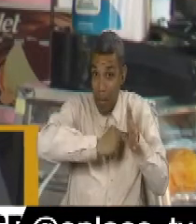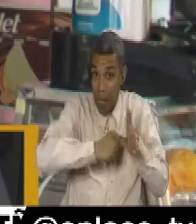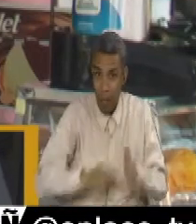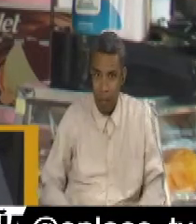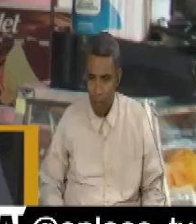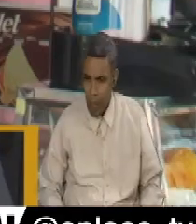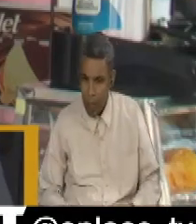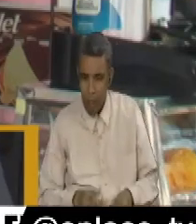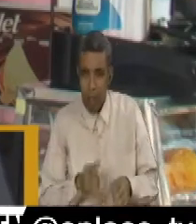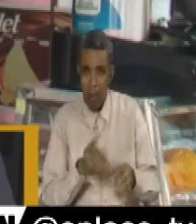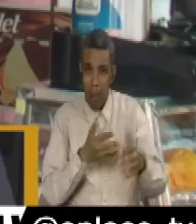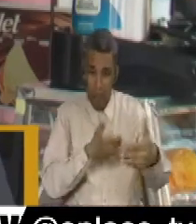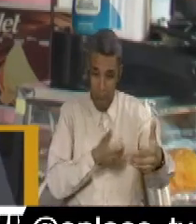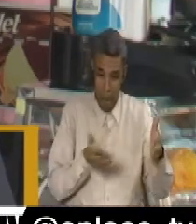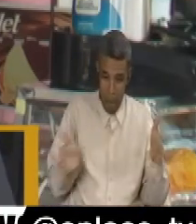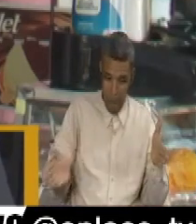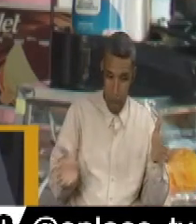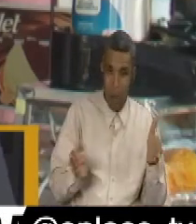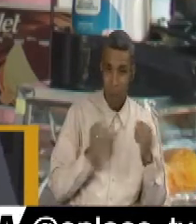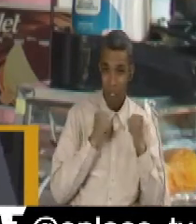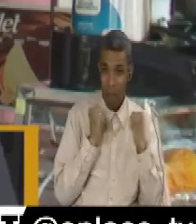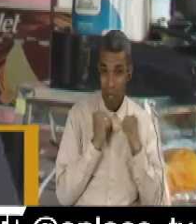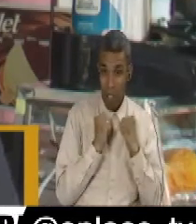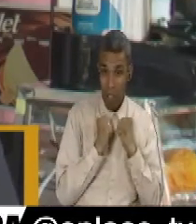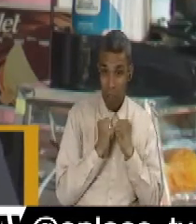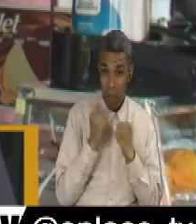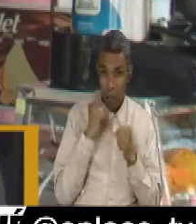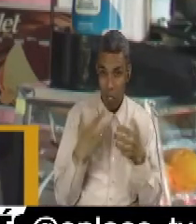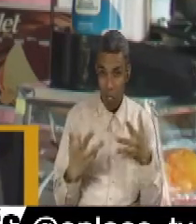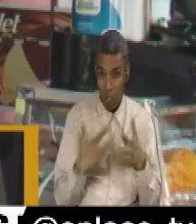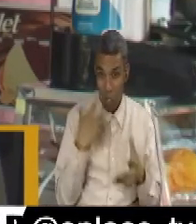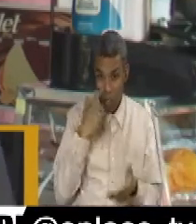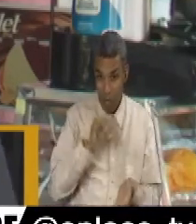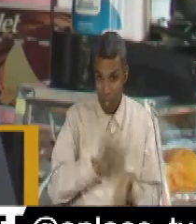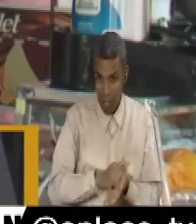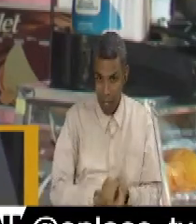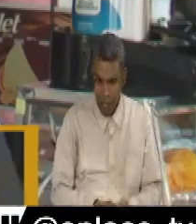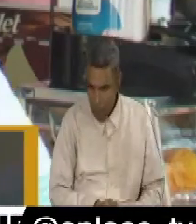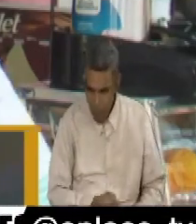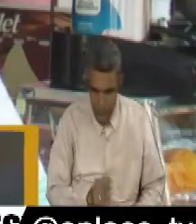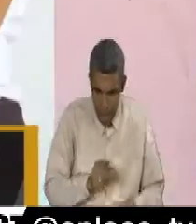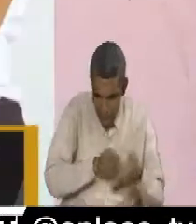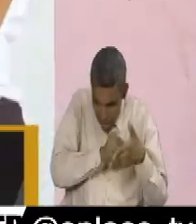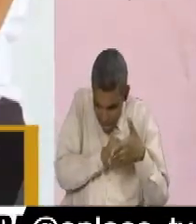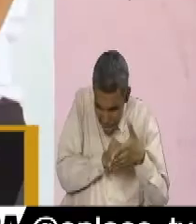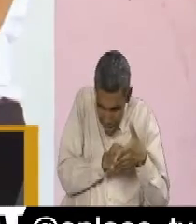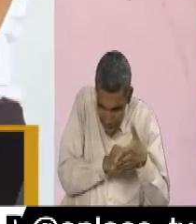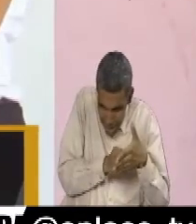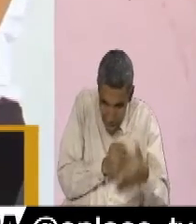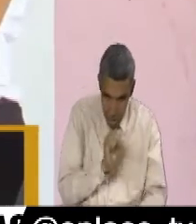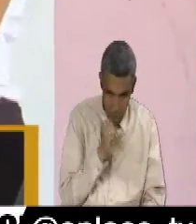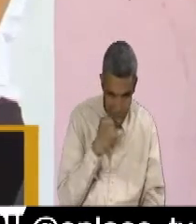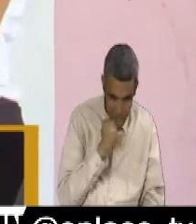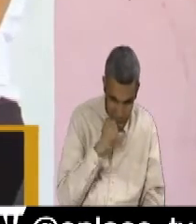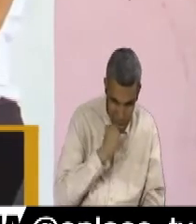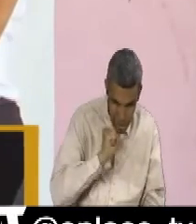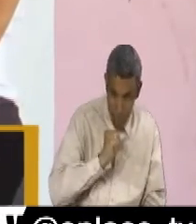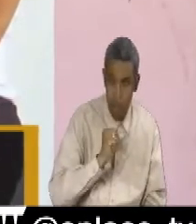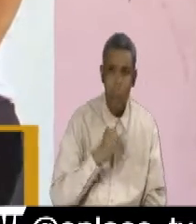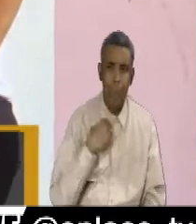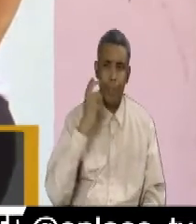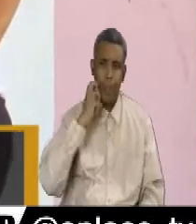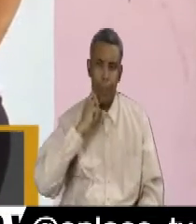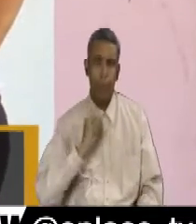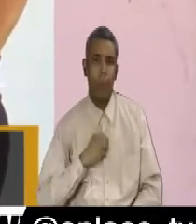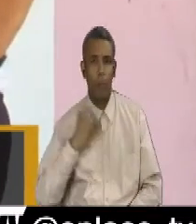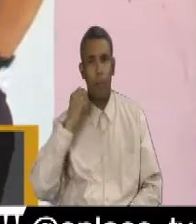de la heladería, que es la del sistema. De manera que ya están, eso ya lo tienen por costumbre. El afectado hace un llamado a